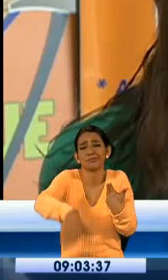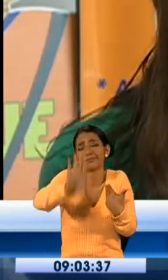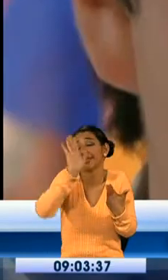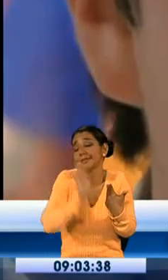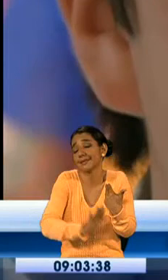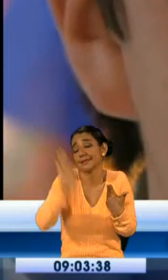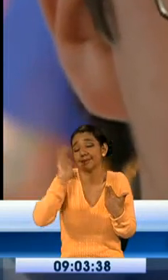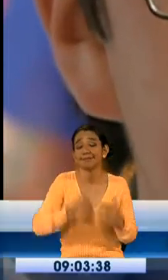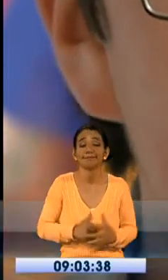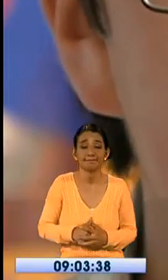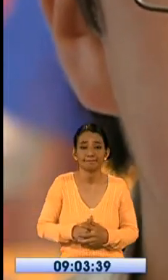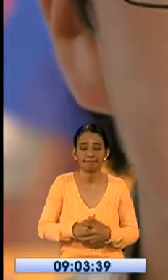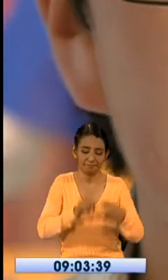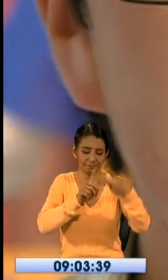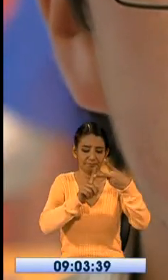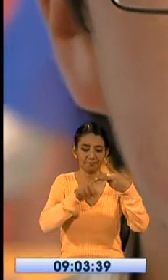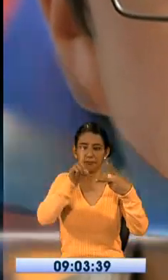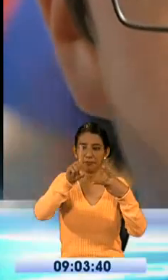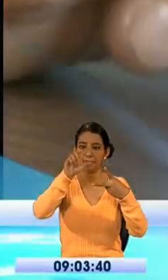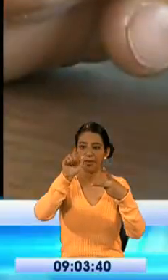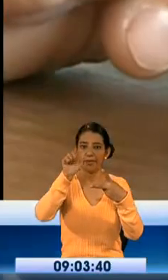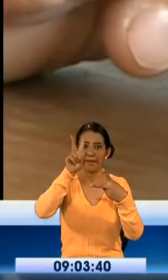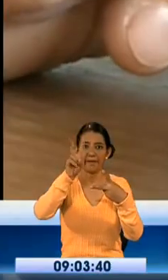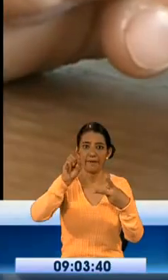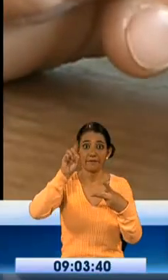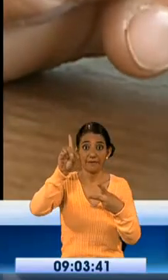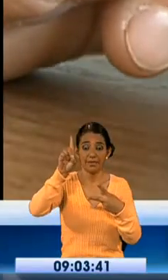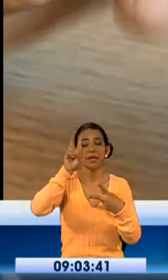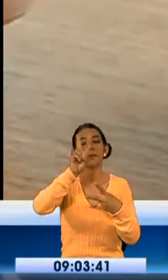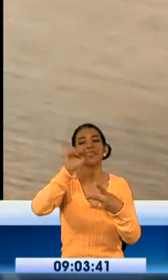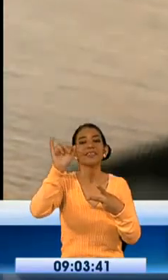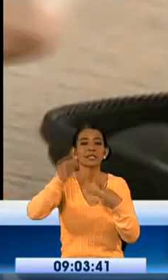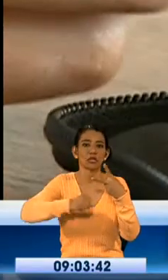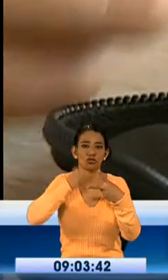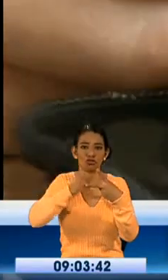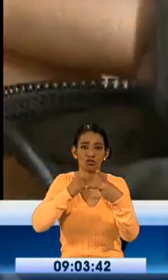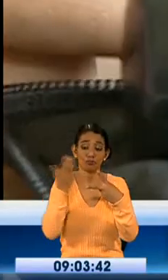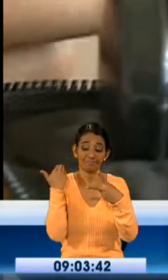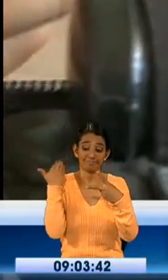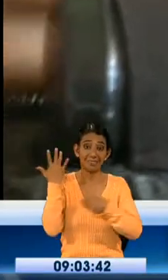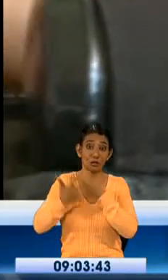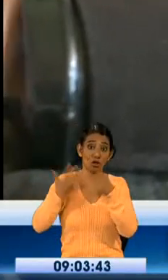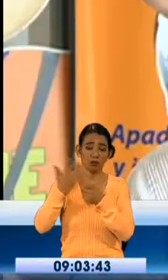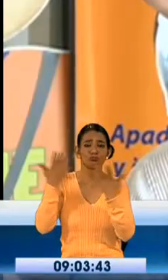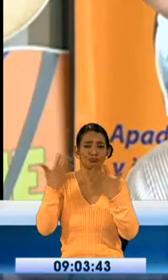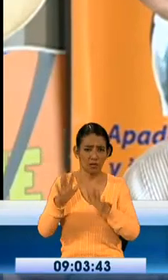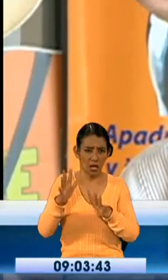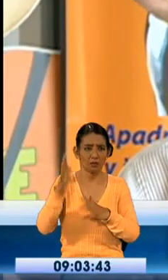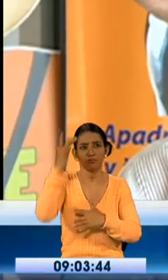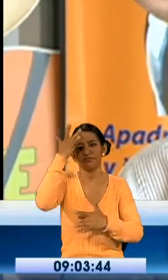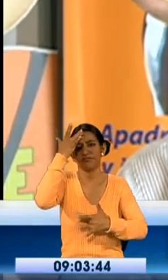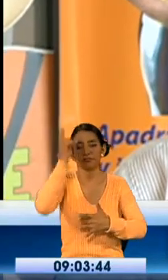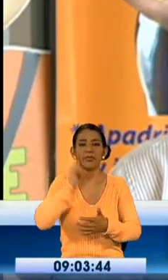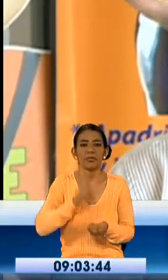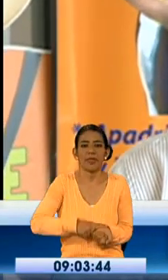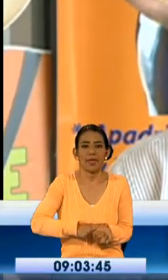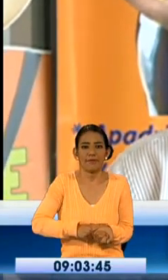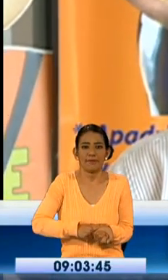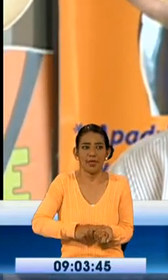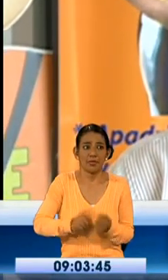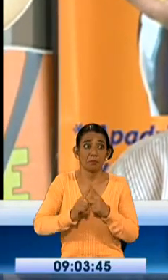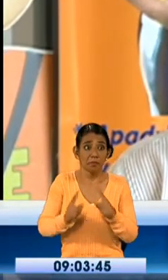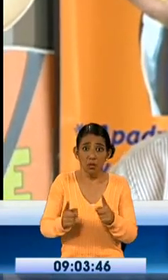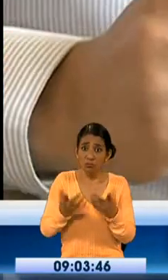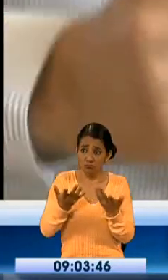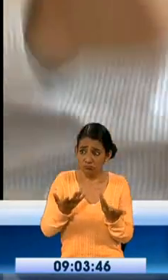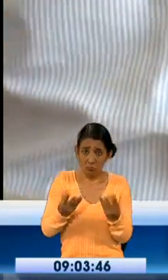día. David Gallegos tiene 23 años de edad y desde hace 5 se le presentó la diabetes tipo 1, enfermedad que no ha coartado sus ganas